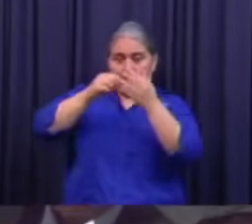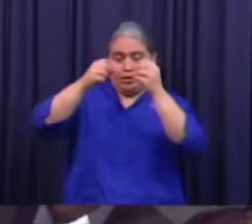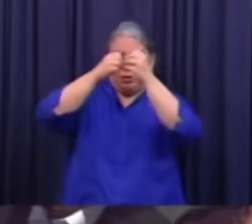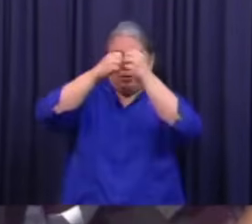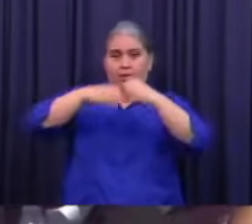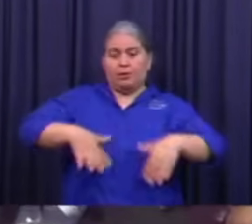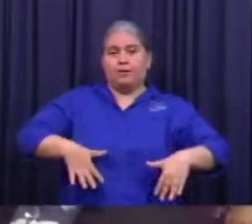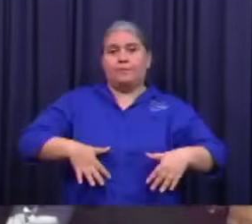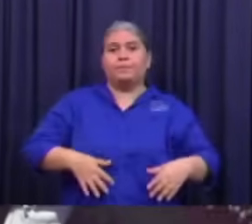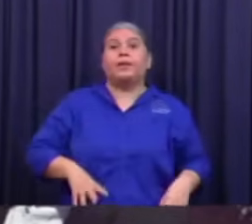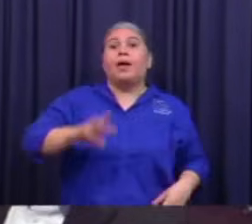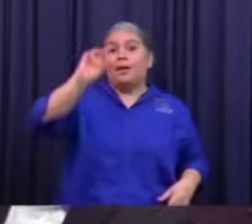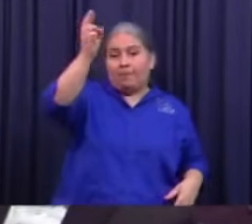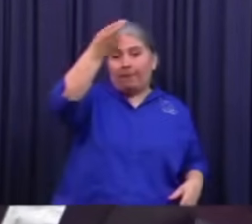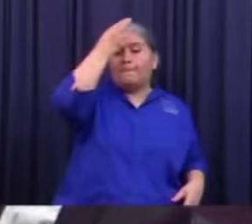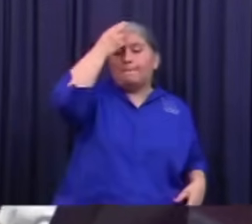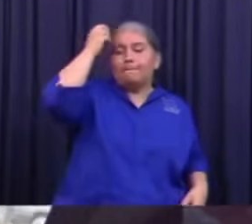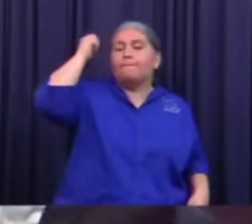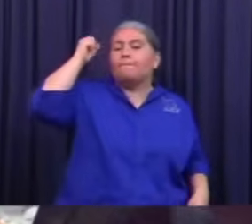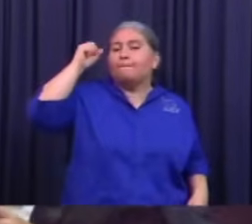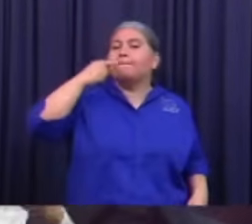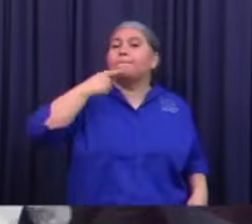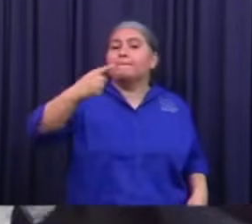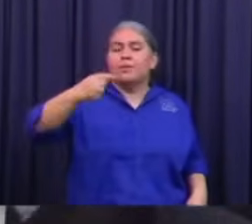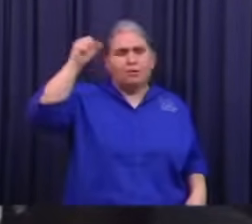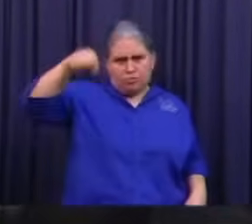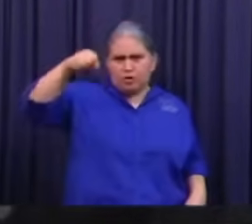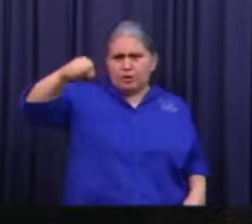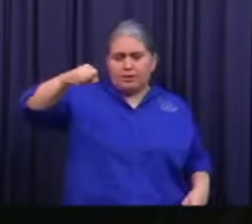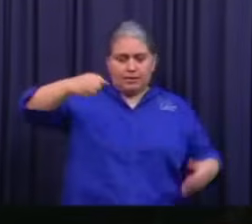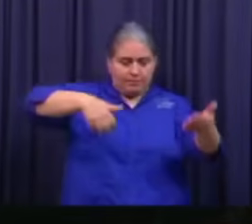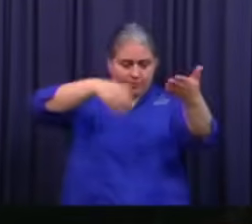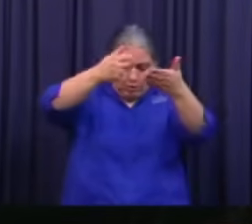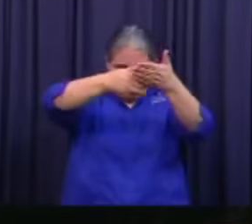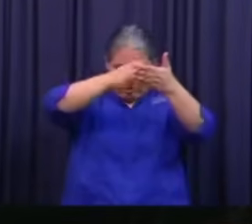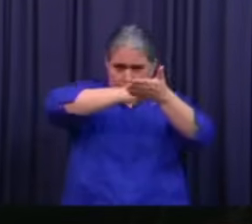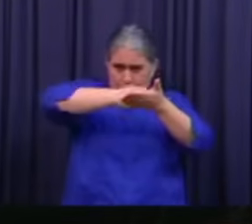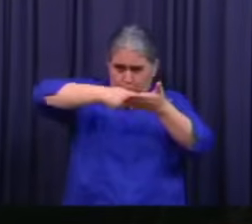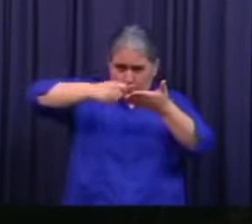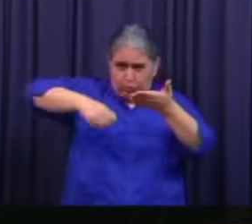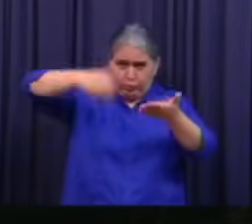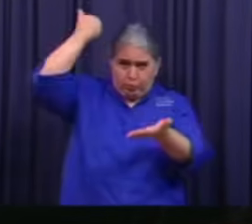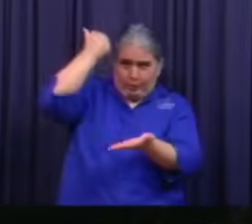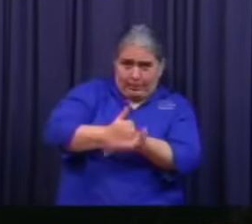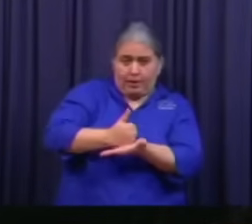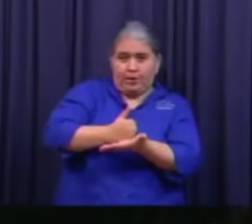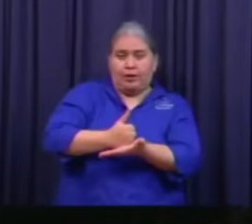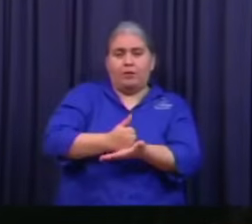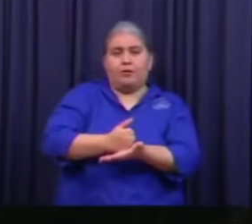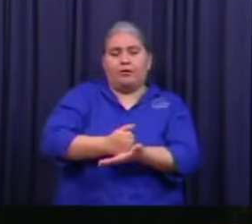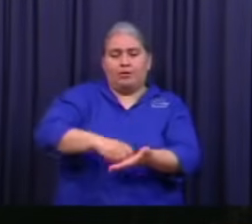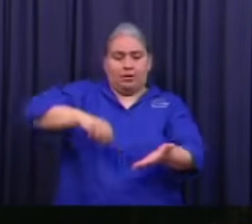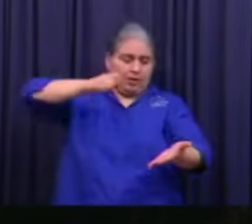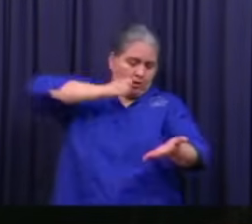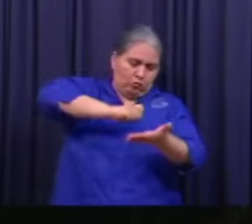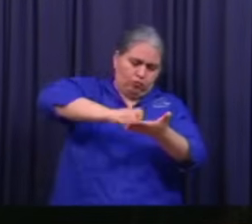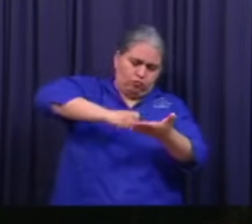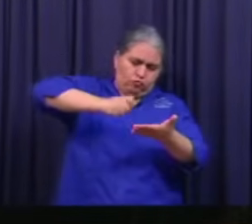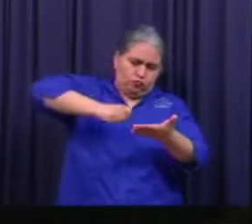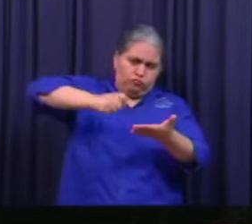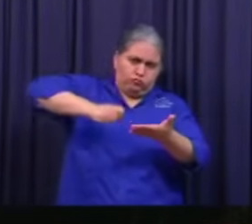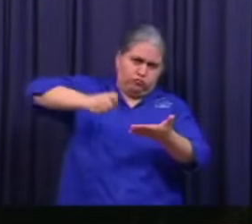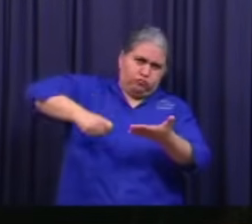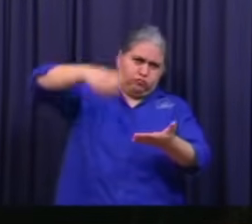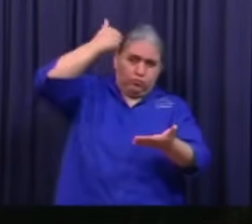todo y ordeno que se restaure y se reconstruya Jerusalén lo firmó ahora